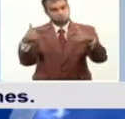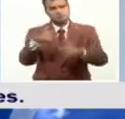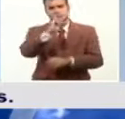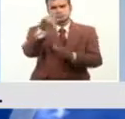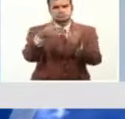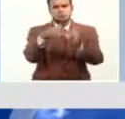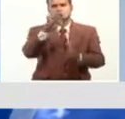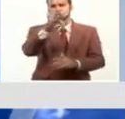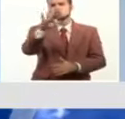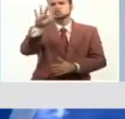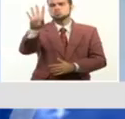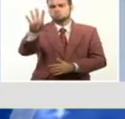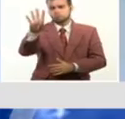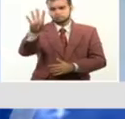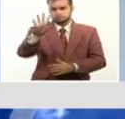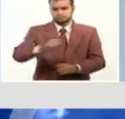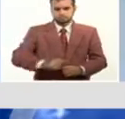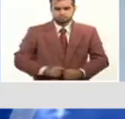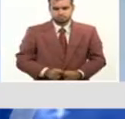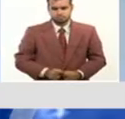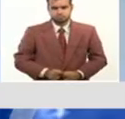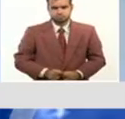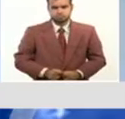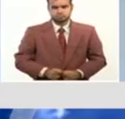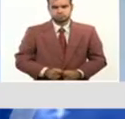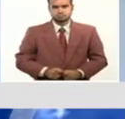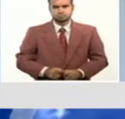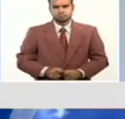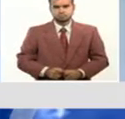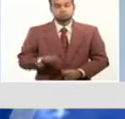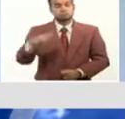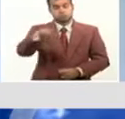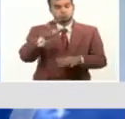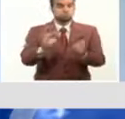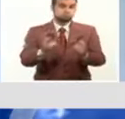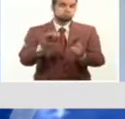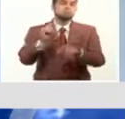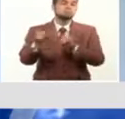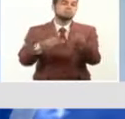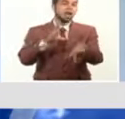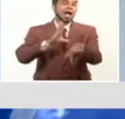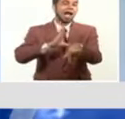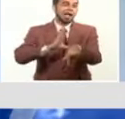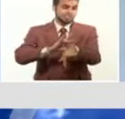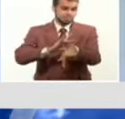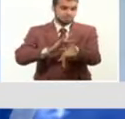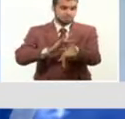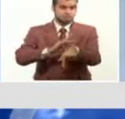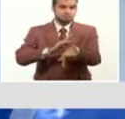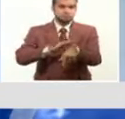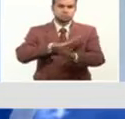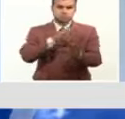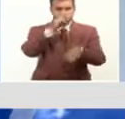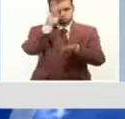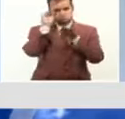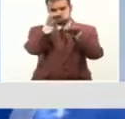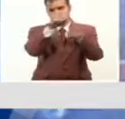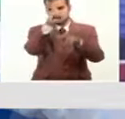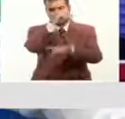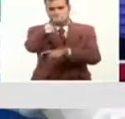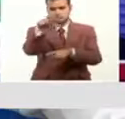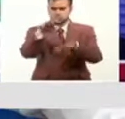6.884 pacientes que están positivos a la COVID y que se encuentran ingresados en nuestros